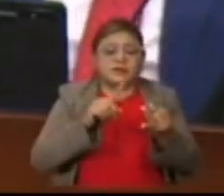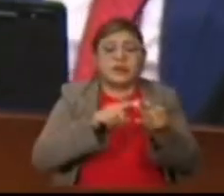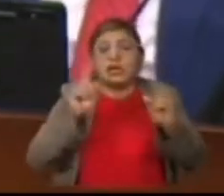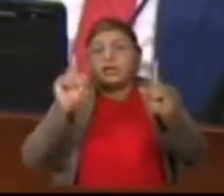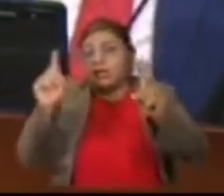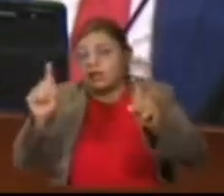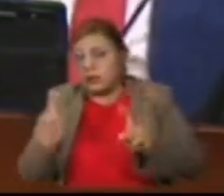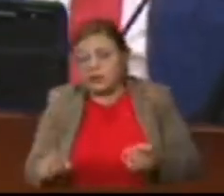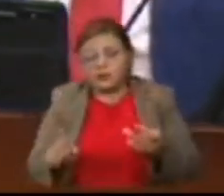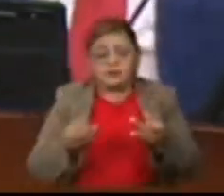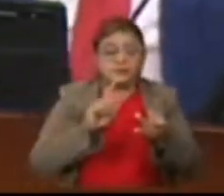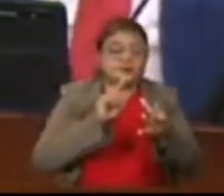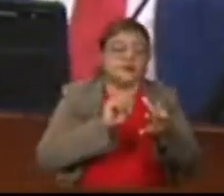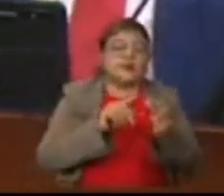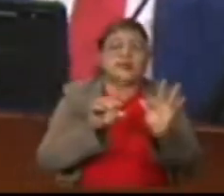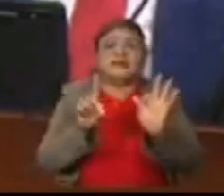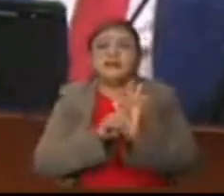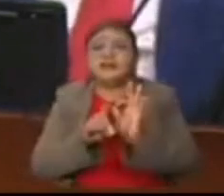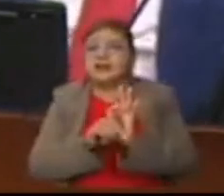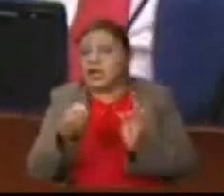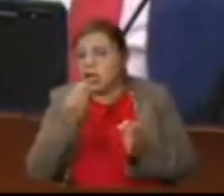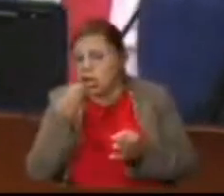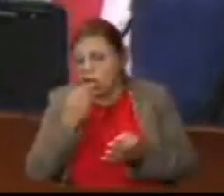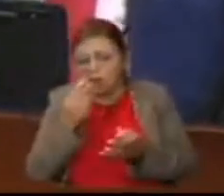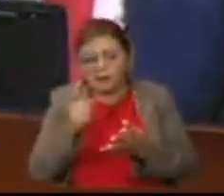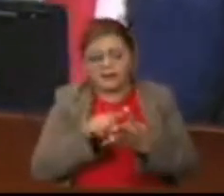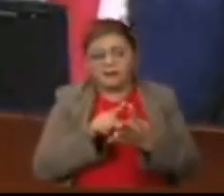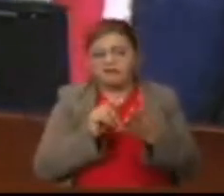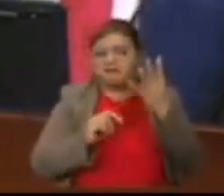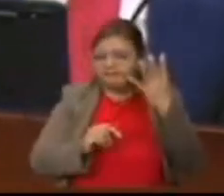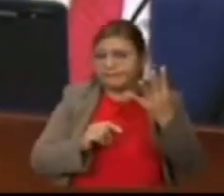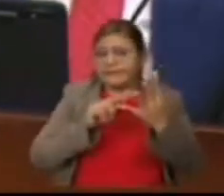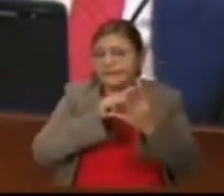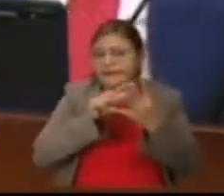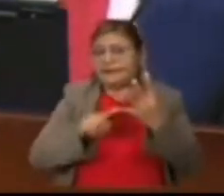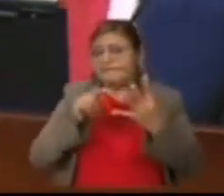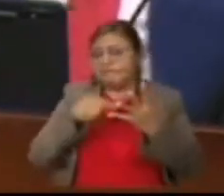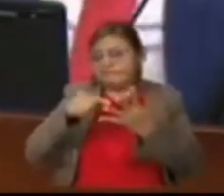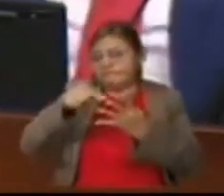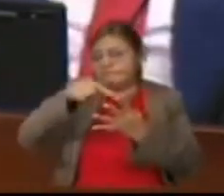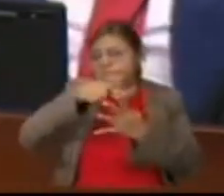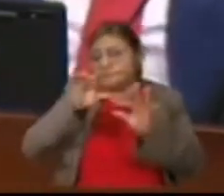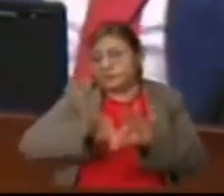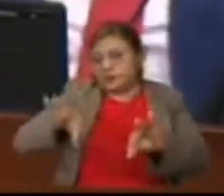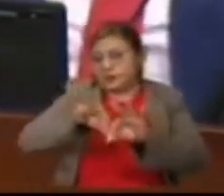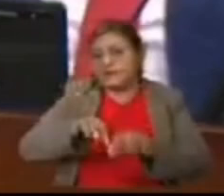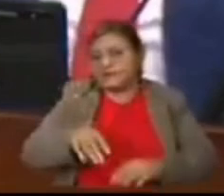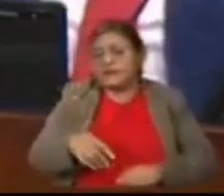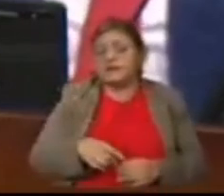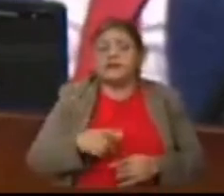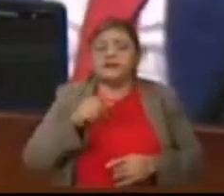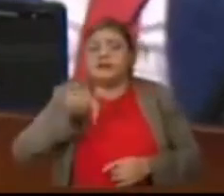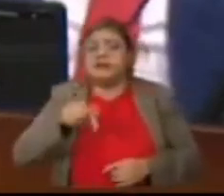la alimentación. Y hoy muchas comunidades de nuestro país, muchas comunidades de